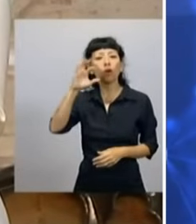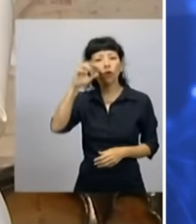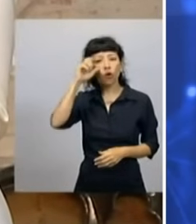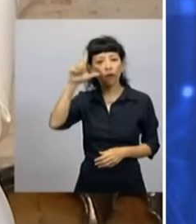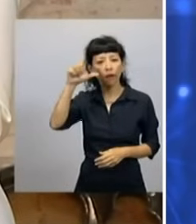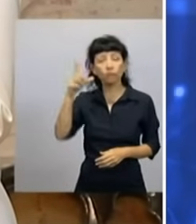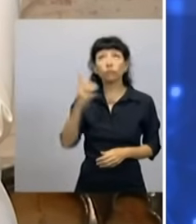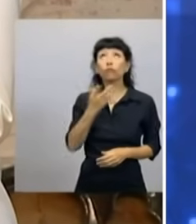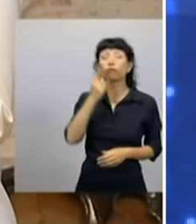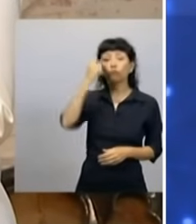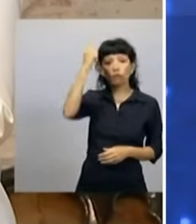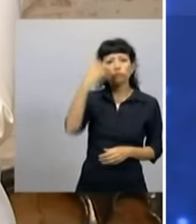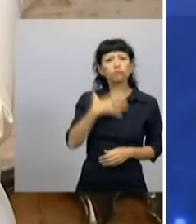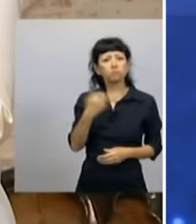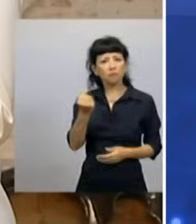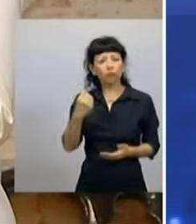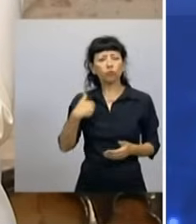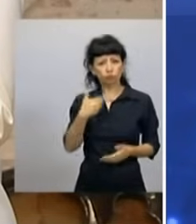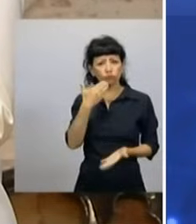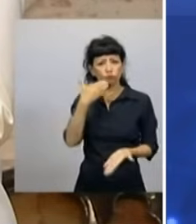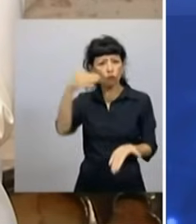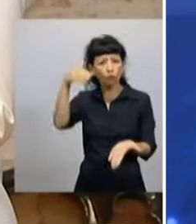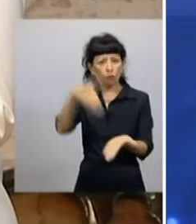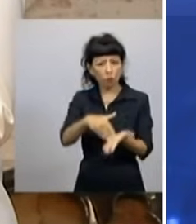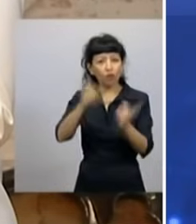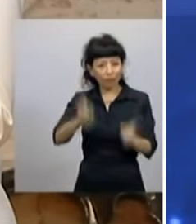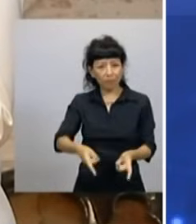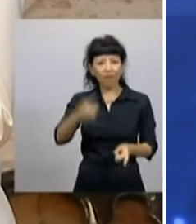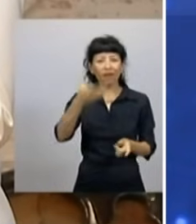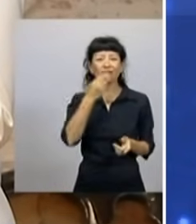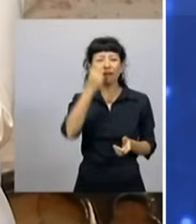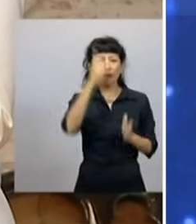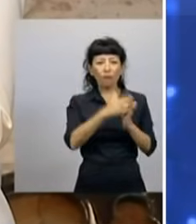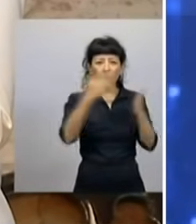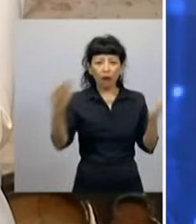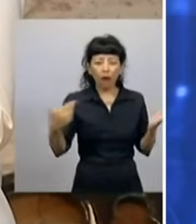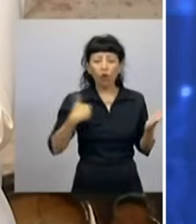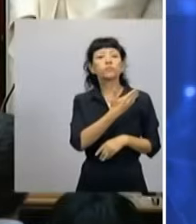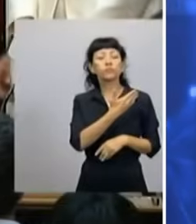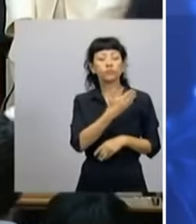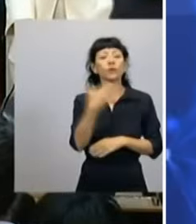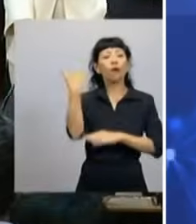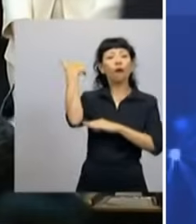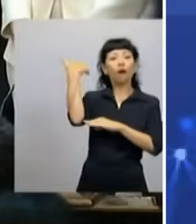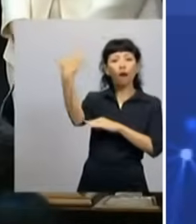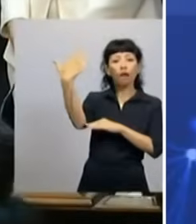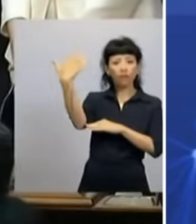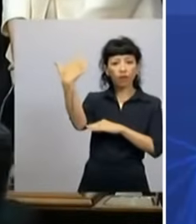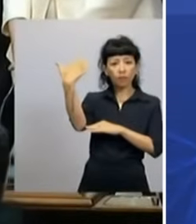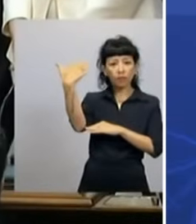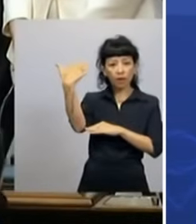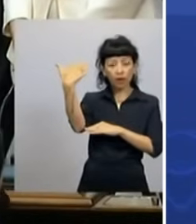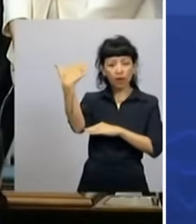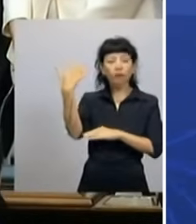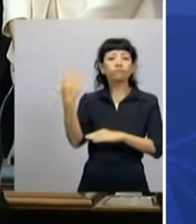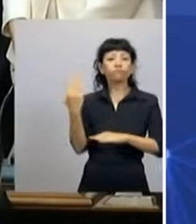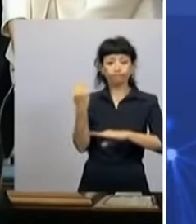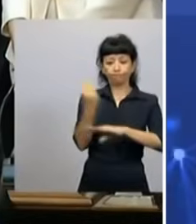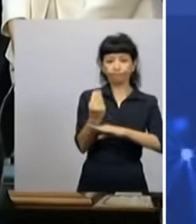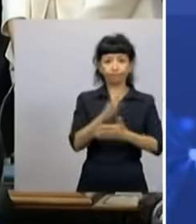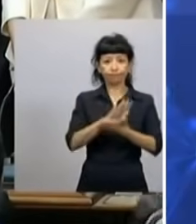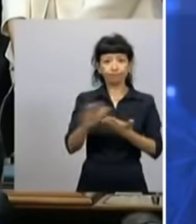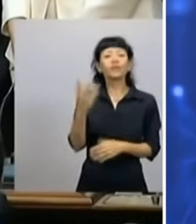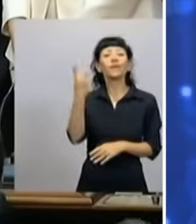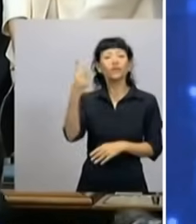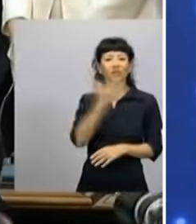el recuerdo de Caputo no es el mejor, sin embargo, él viene por una segunda oportunidad. Es un hombre muy, muy